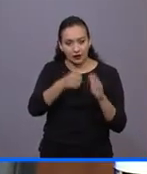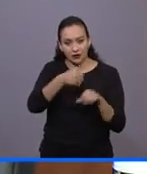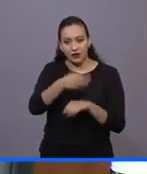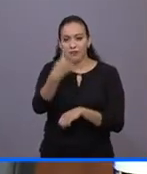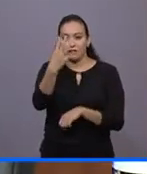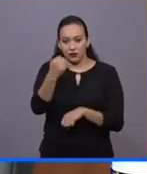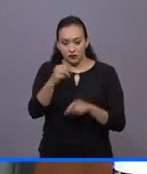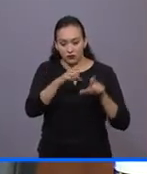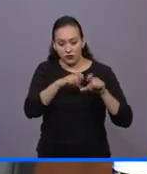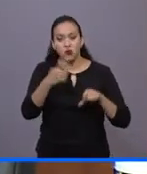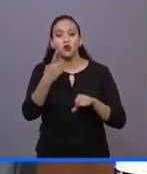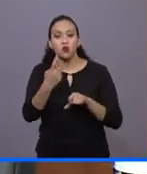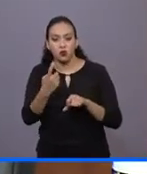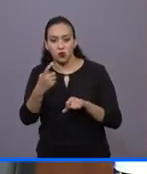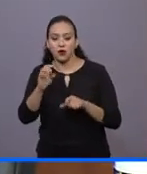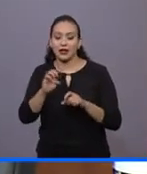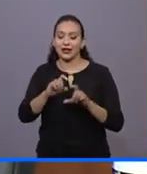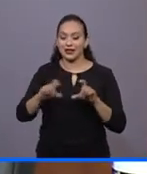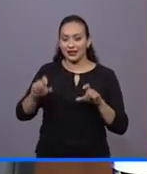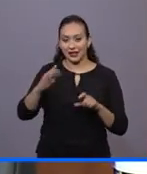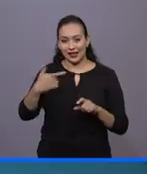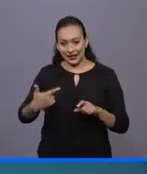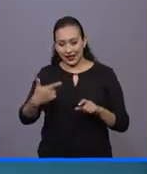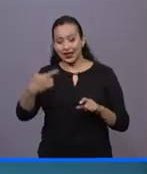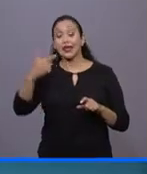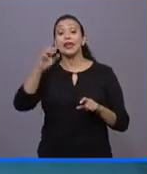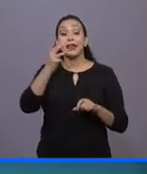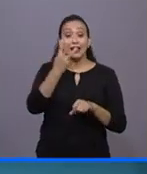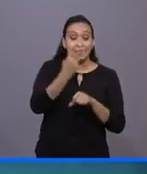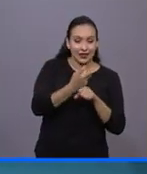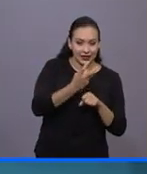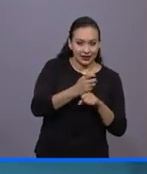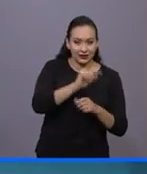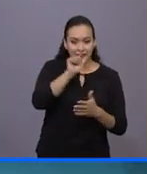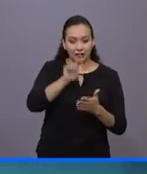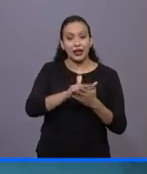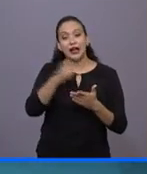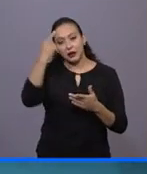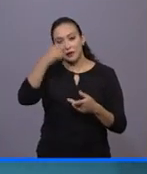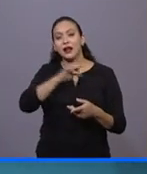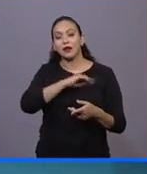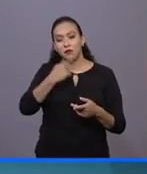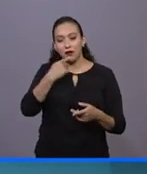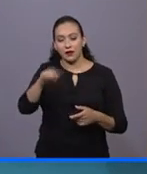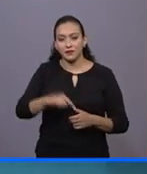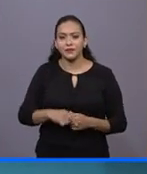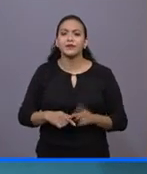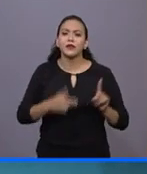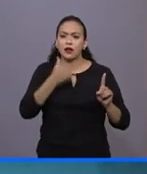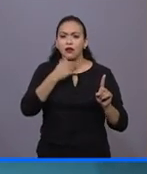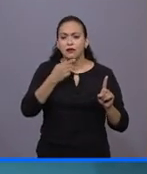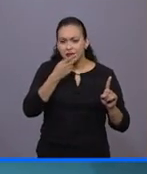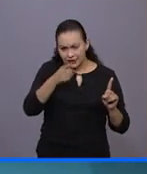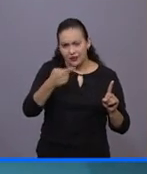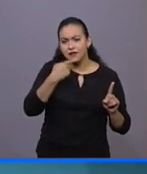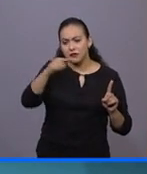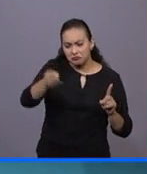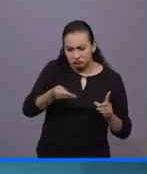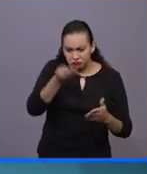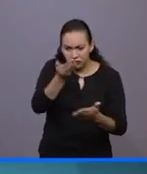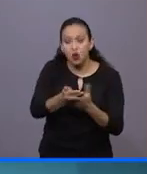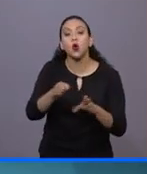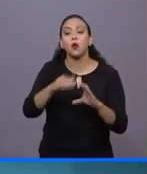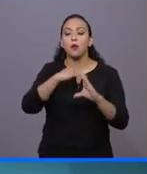9, párrafos 1, inciso G y 3 de la Ley de Medios de Impugnación. El recurrente presentó su demanda mediante